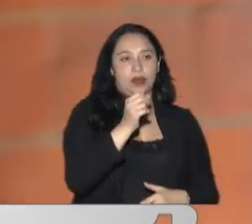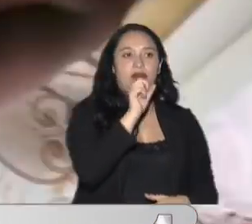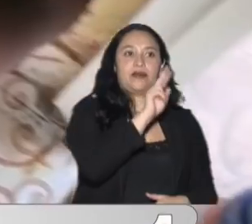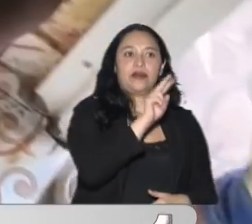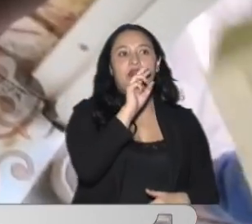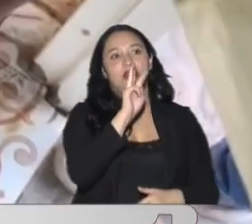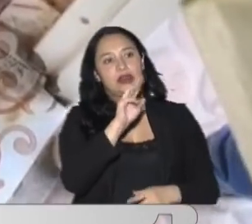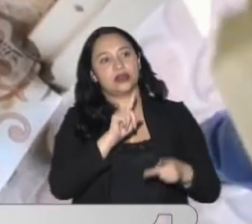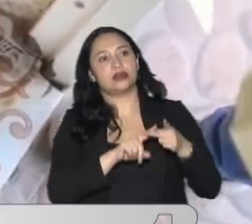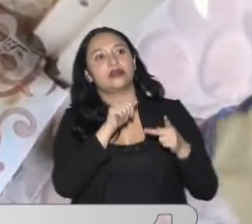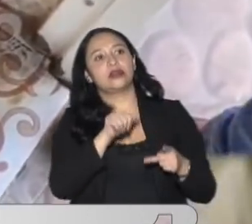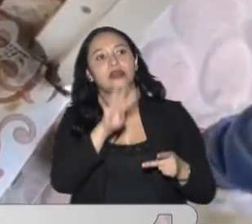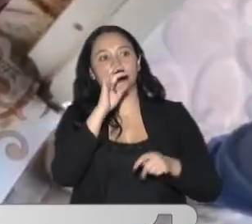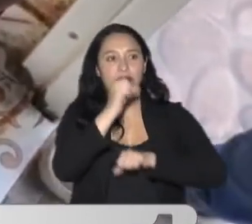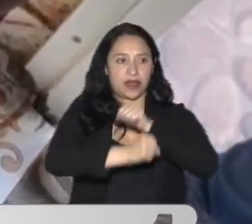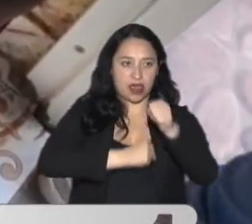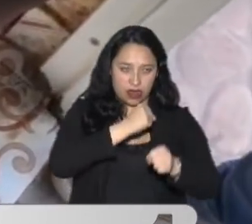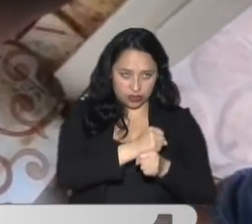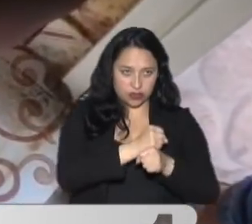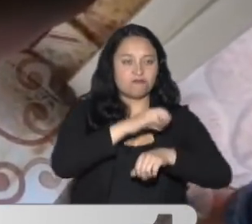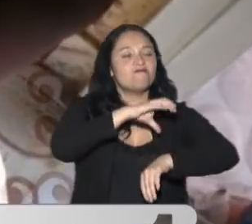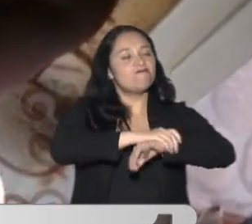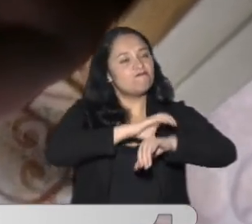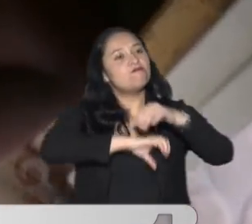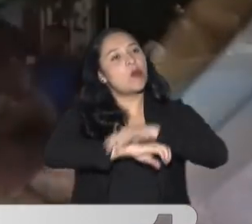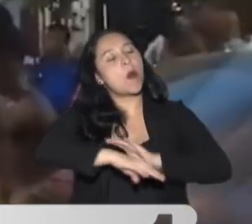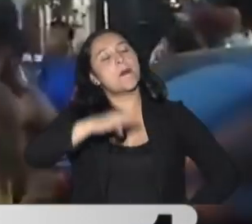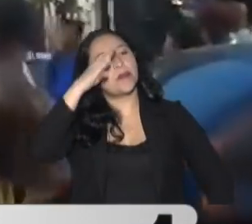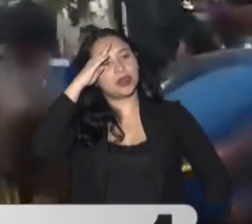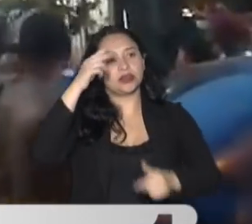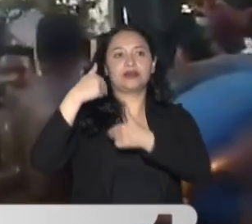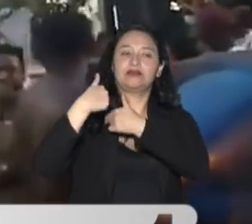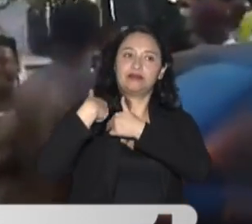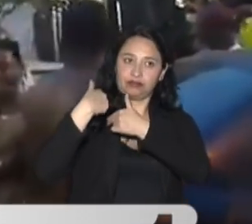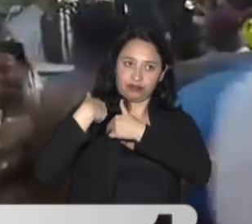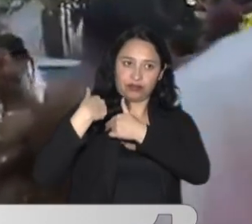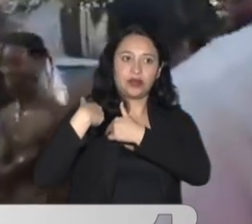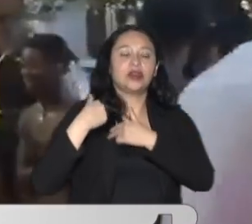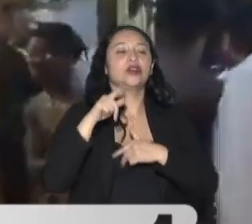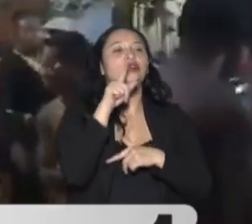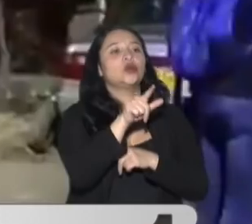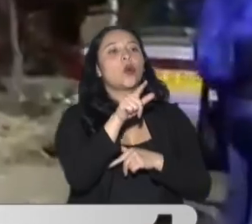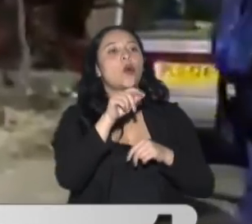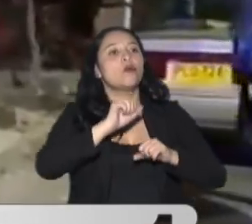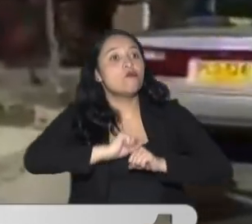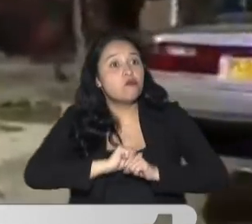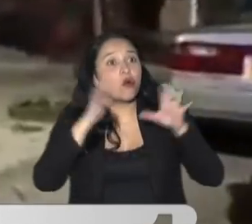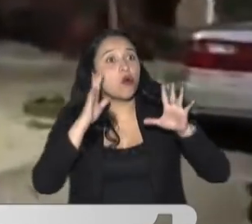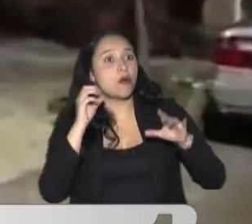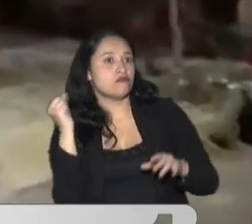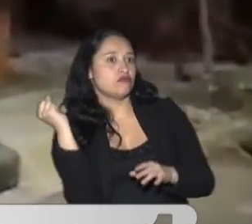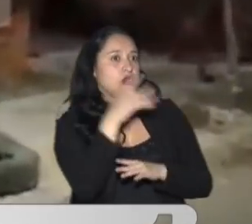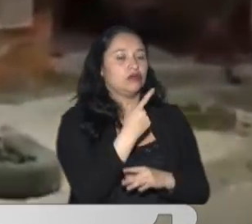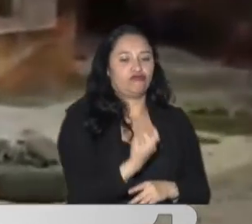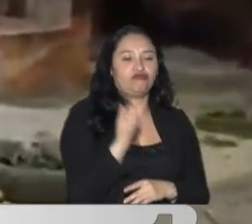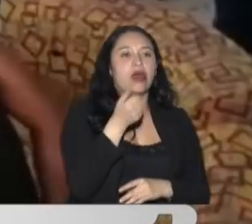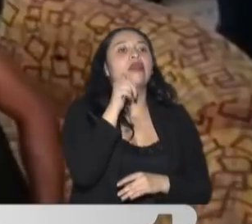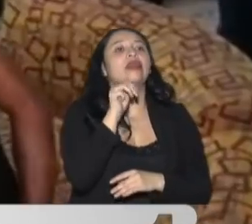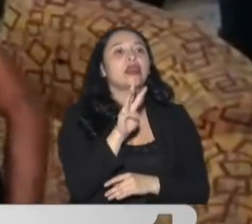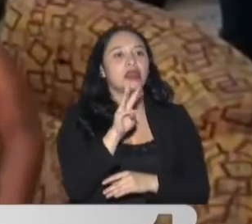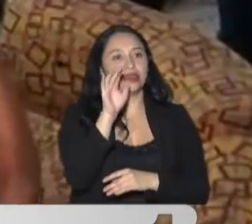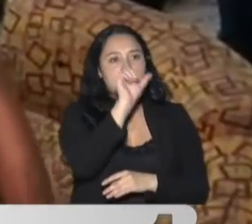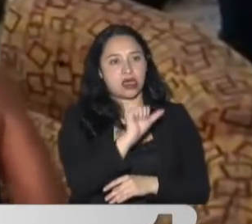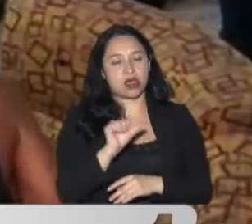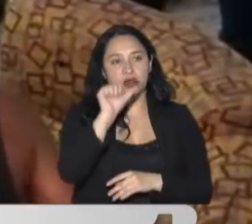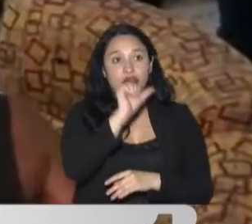19 años capturados por la policía tras ser acusados como los responsables de arrojar una granada en el barrio Llano Verde el pasado 13 de agosto,